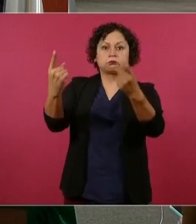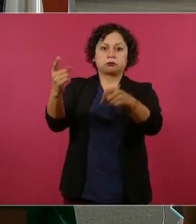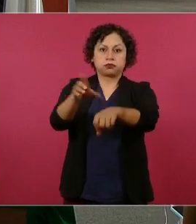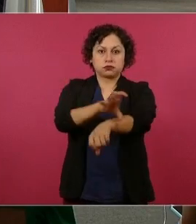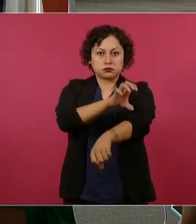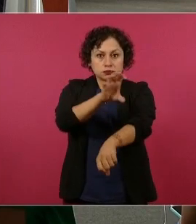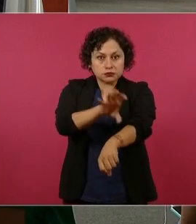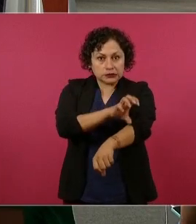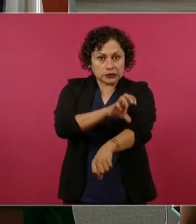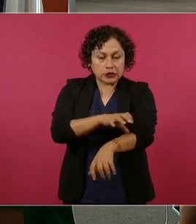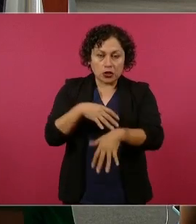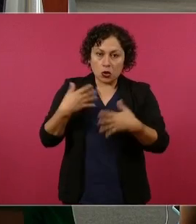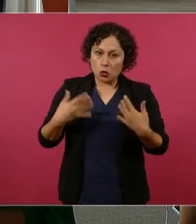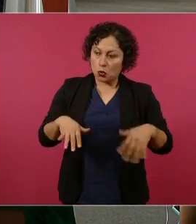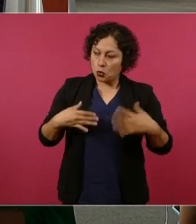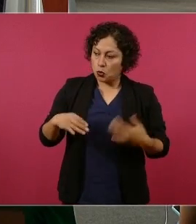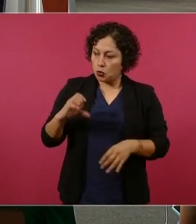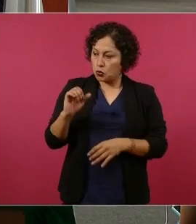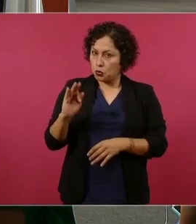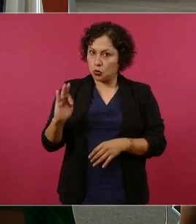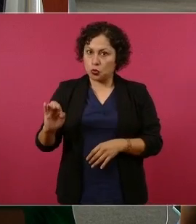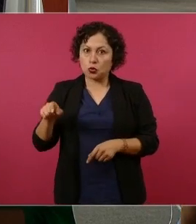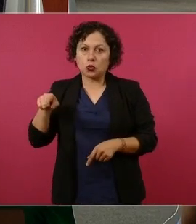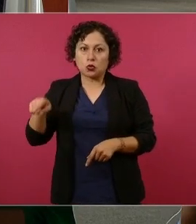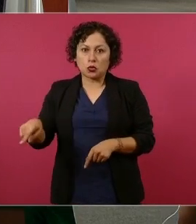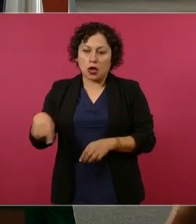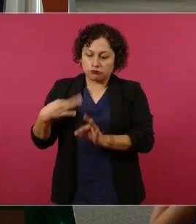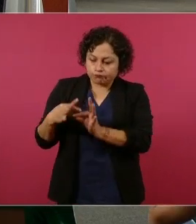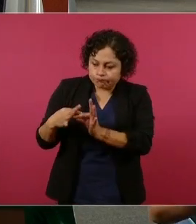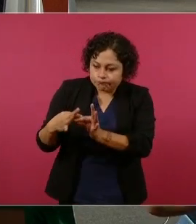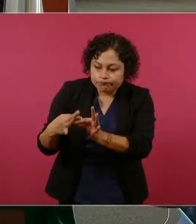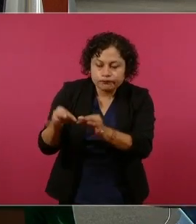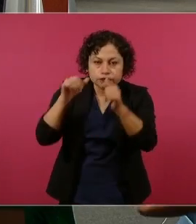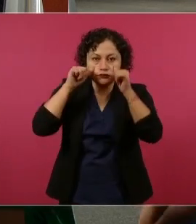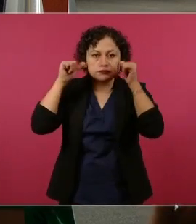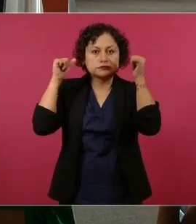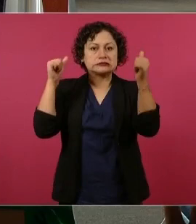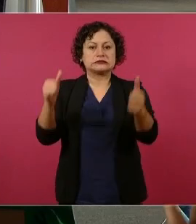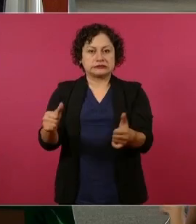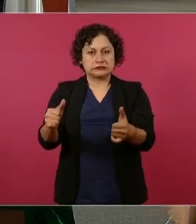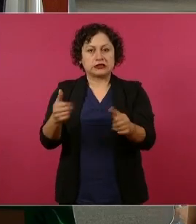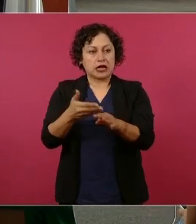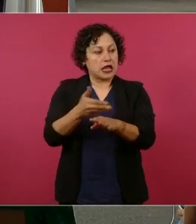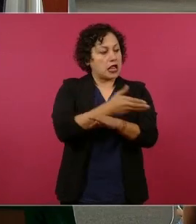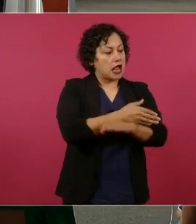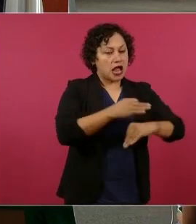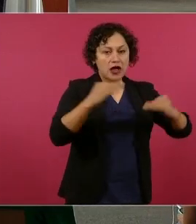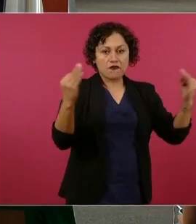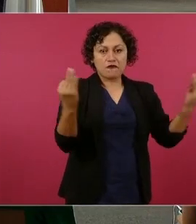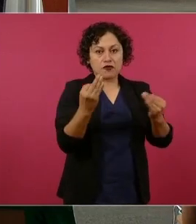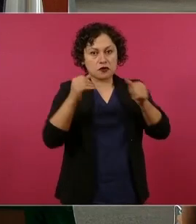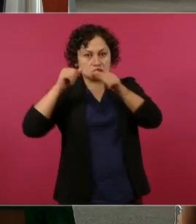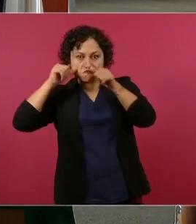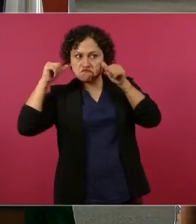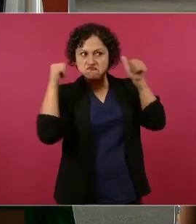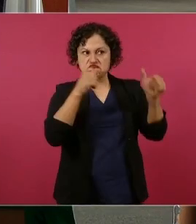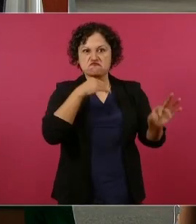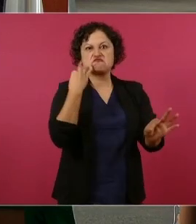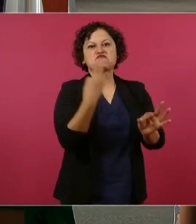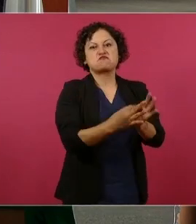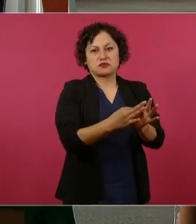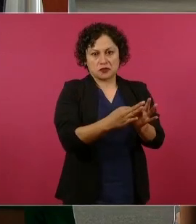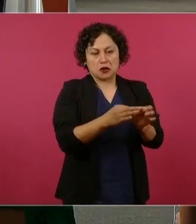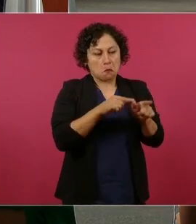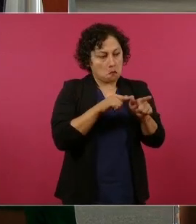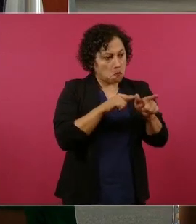demanda, pero ha destacado cómo la CFE supo atender en situación de frío en los estados y que no se suspendiera el